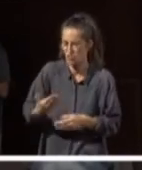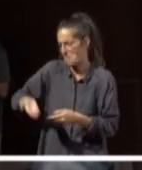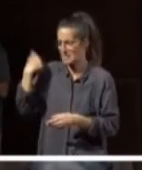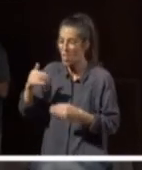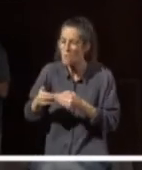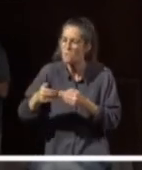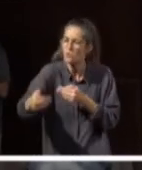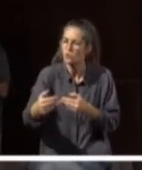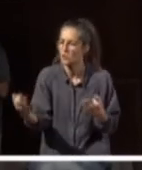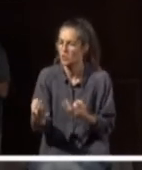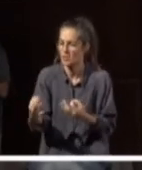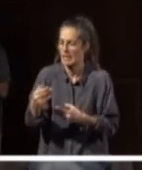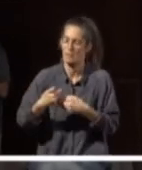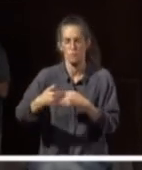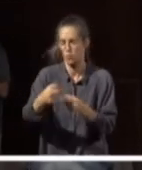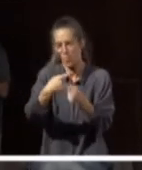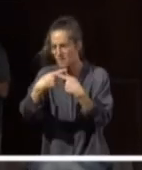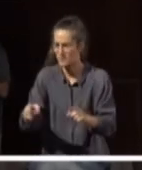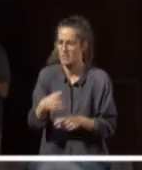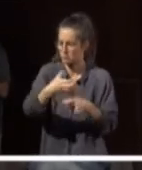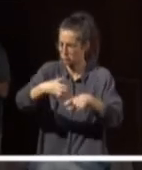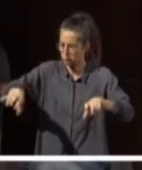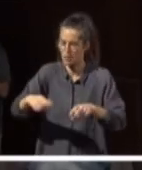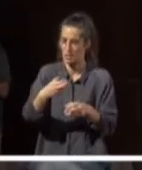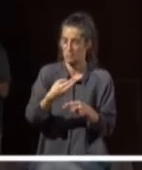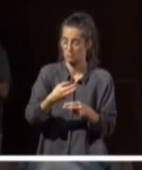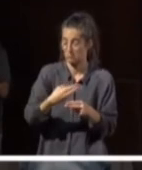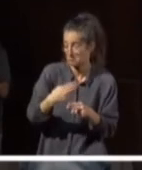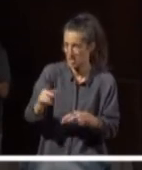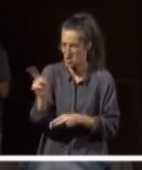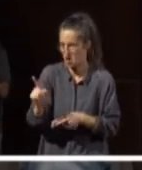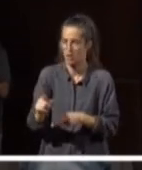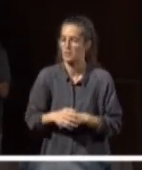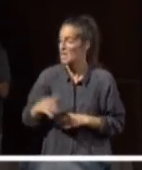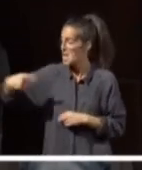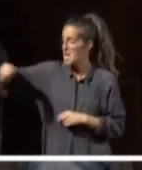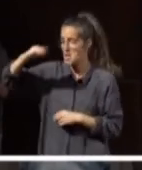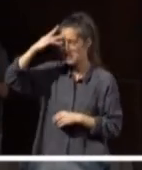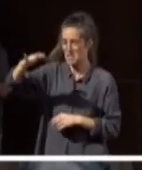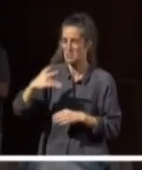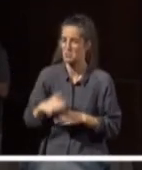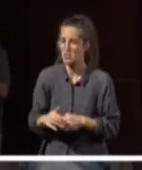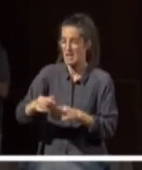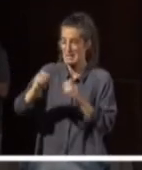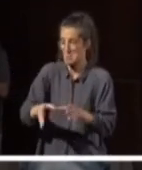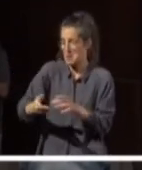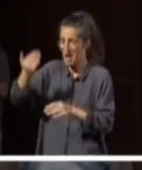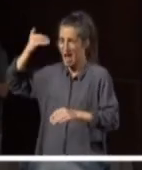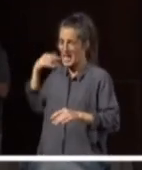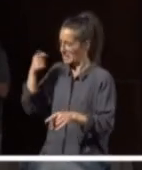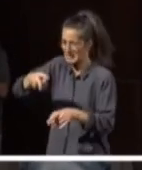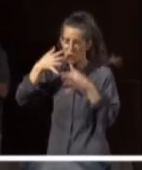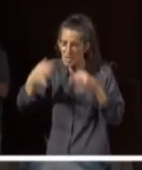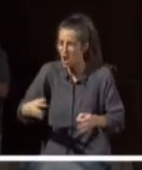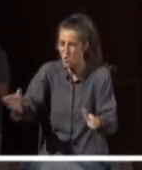no está en esas fuerzas ni partidistas que además no dejan de soñar con volver a ese marco que no es real no